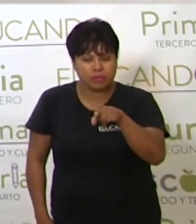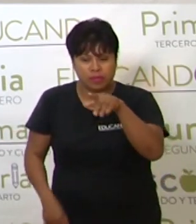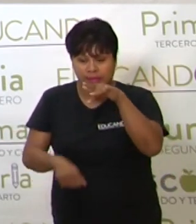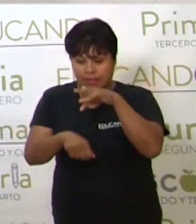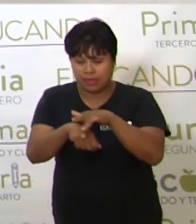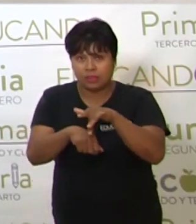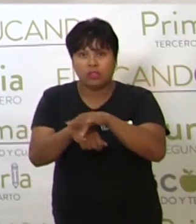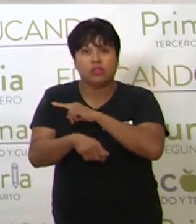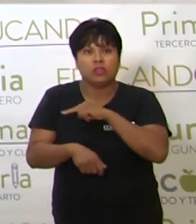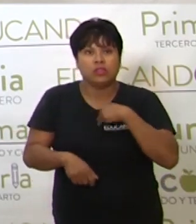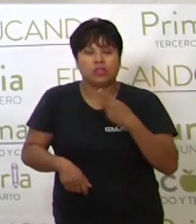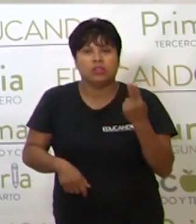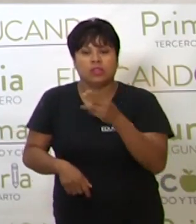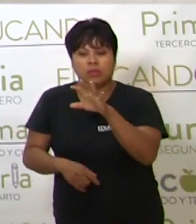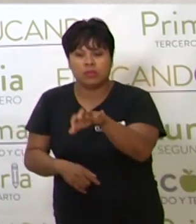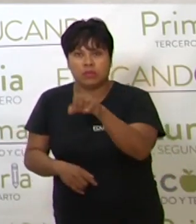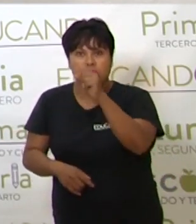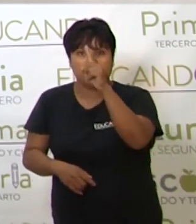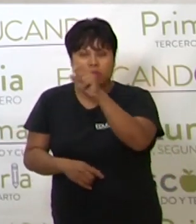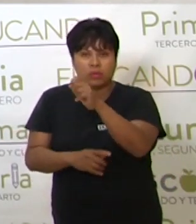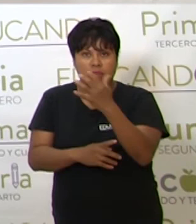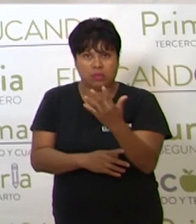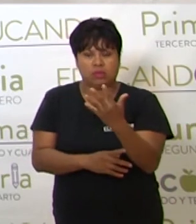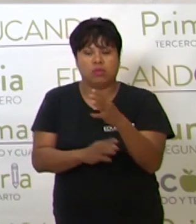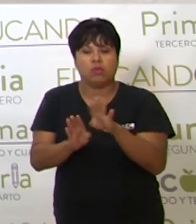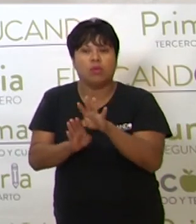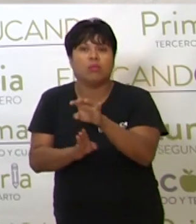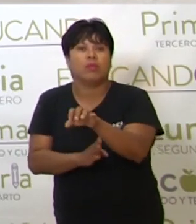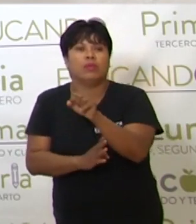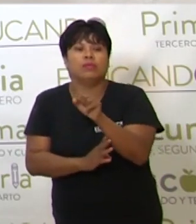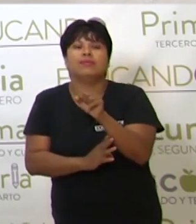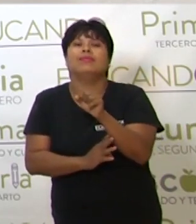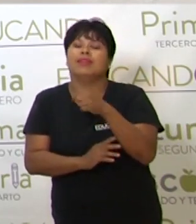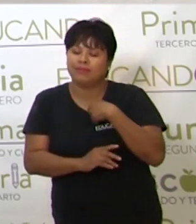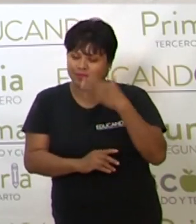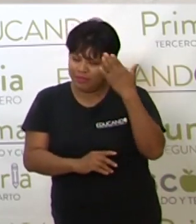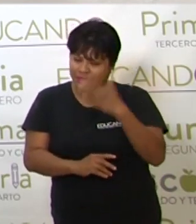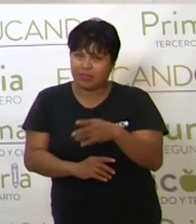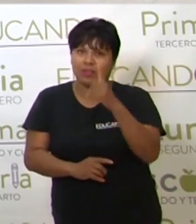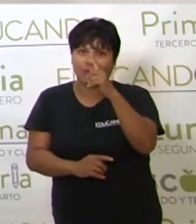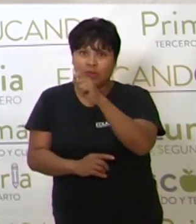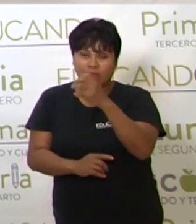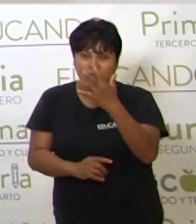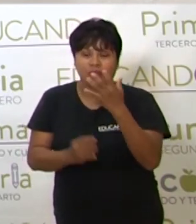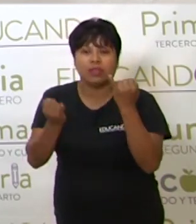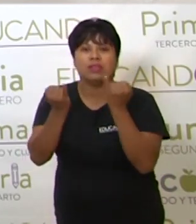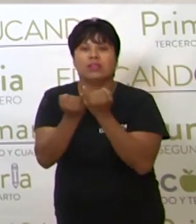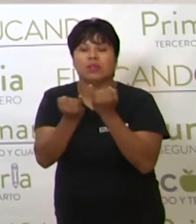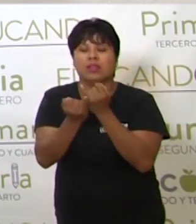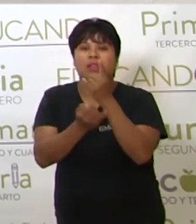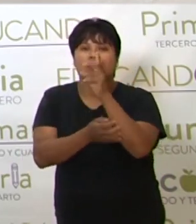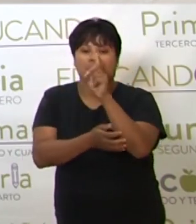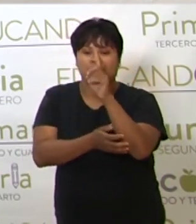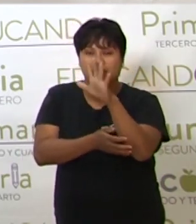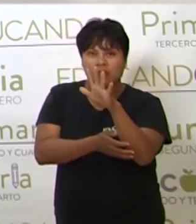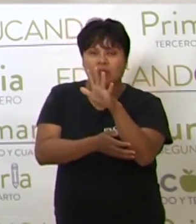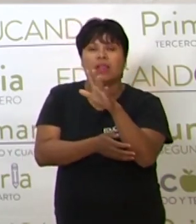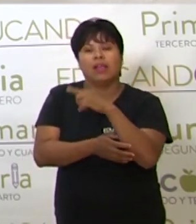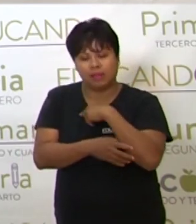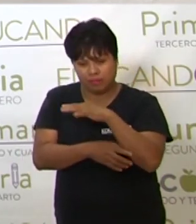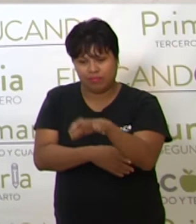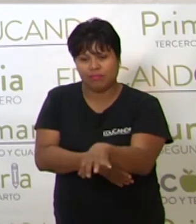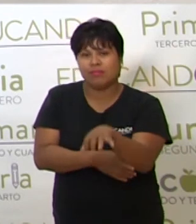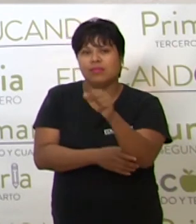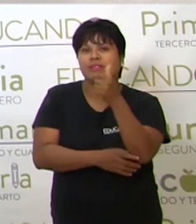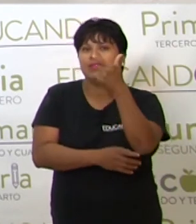tengo que tomar un quinto pues lo voy a tomar como lo tomo sé que un quinto decir que es equivalente a 735 ambos pues tomo 7